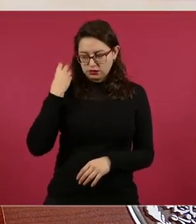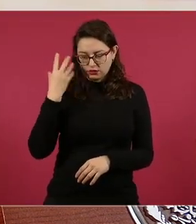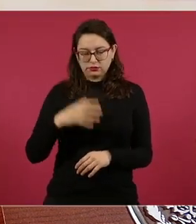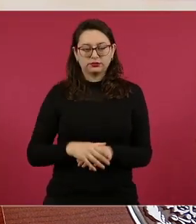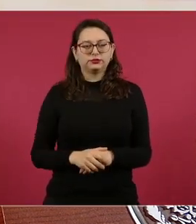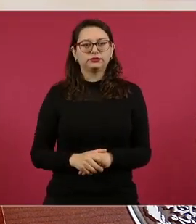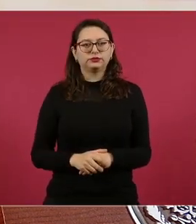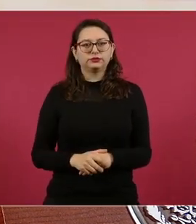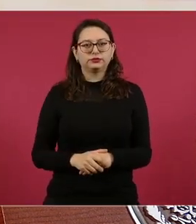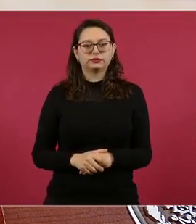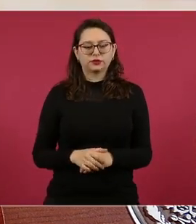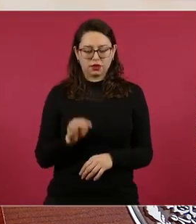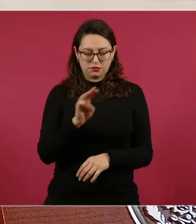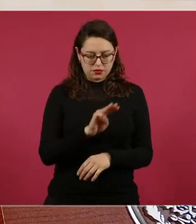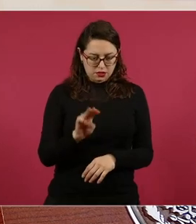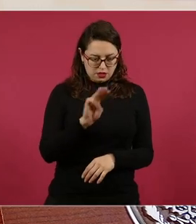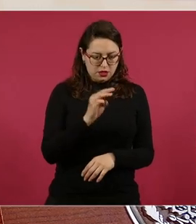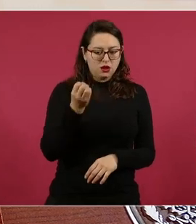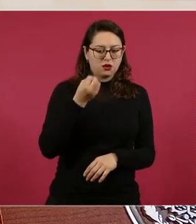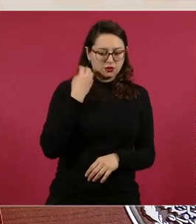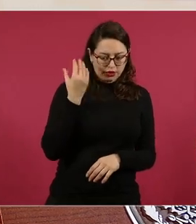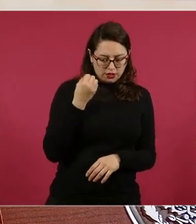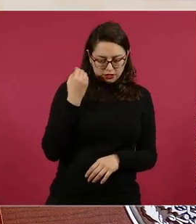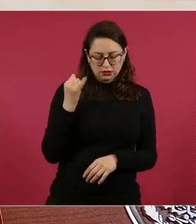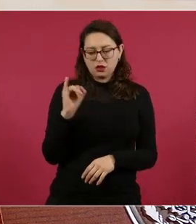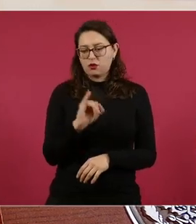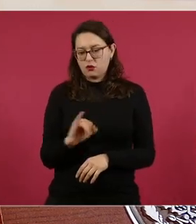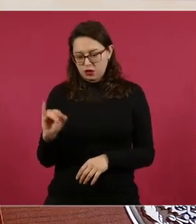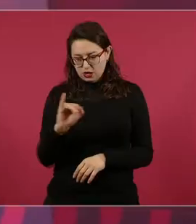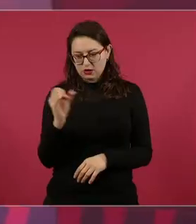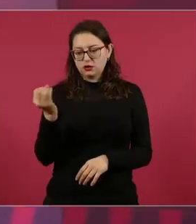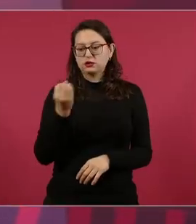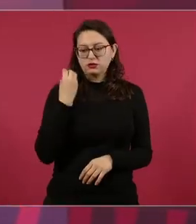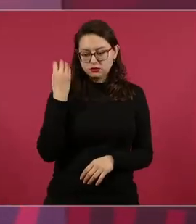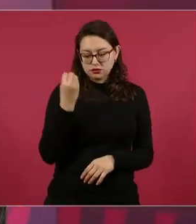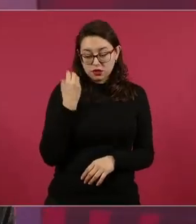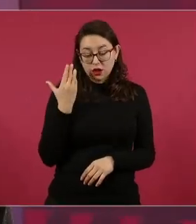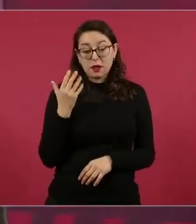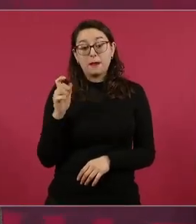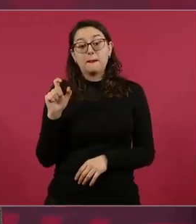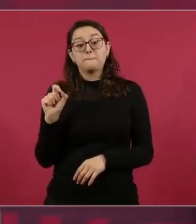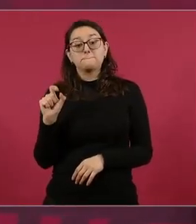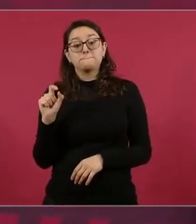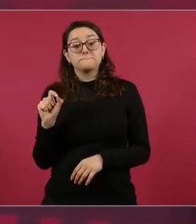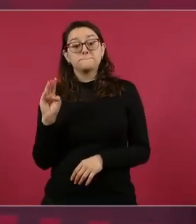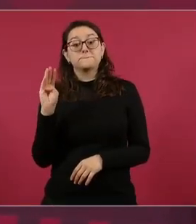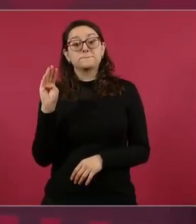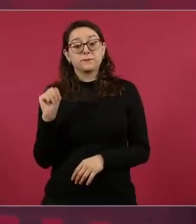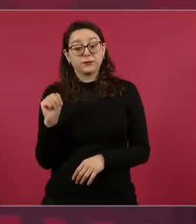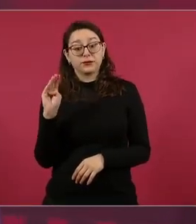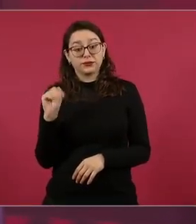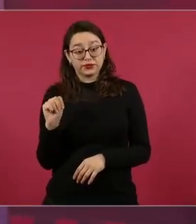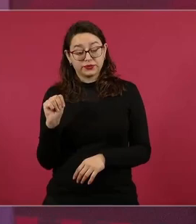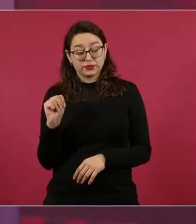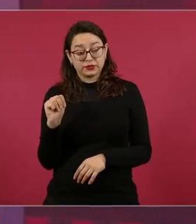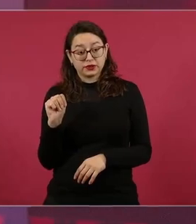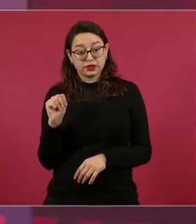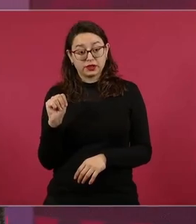también. El 28. El 29 vamos a ir a la